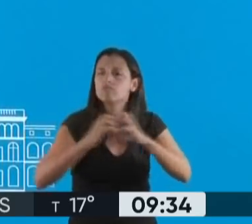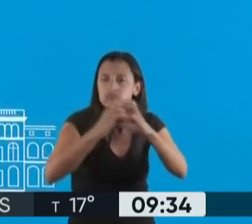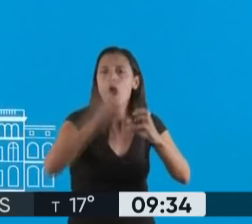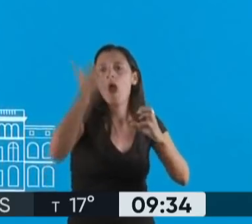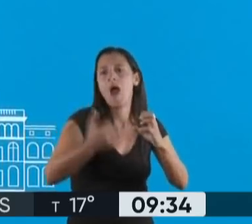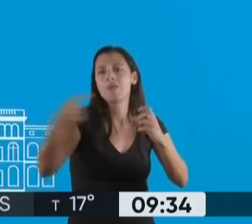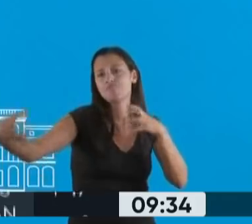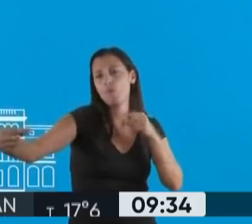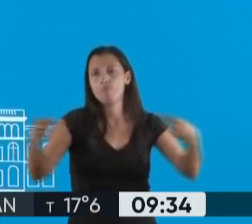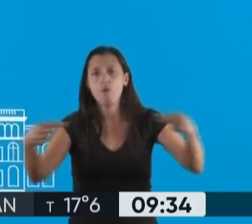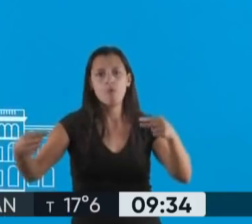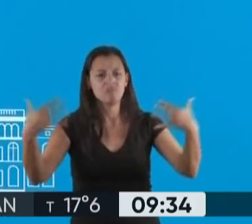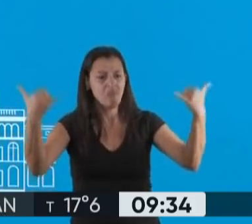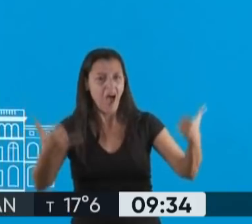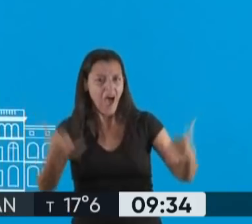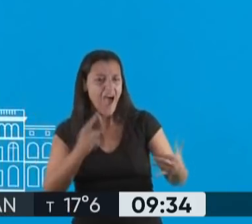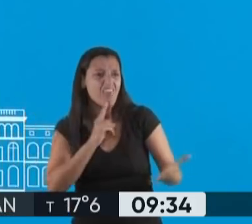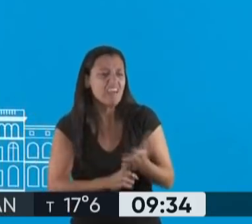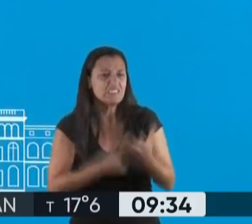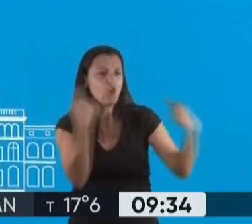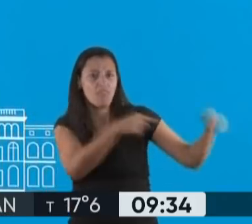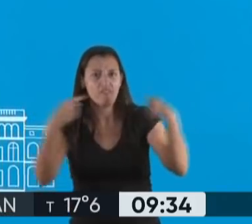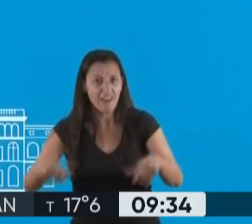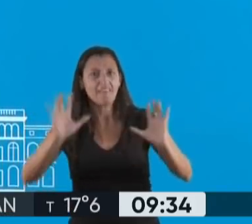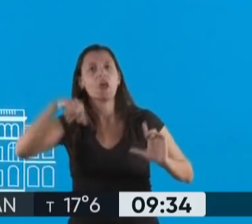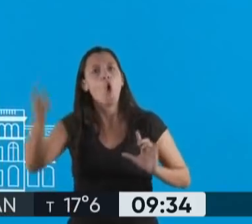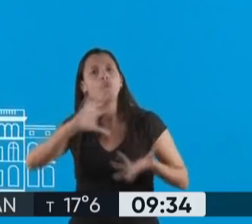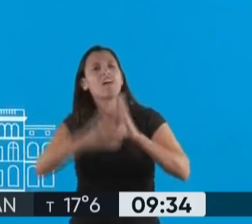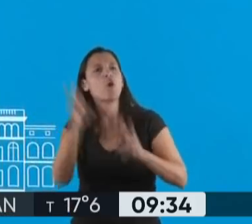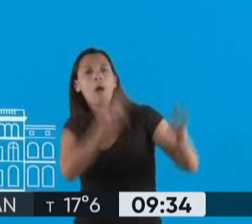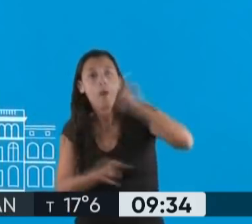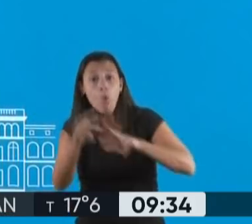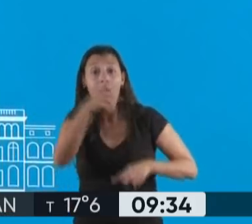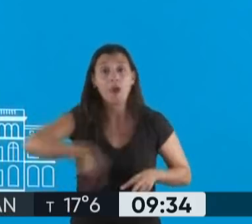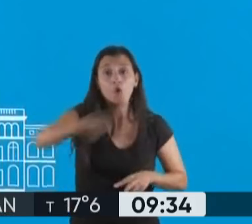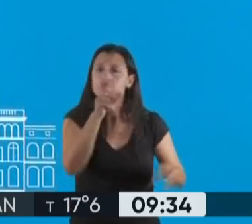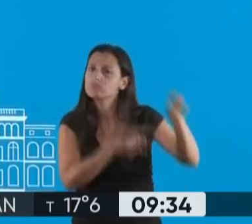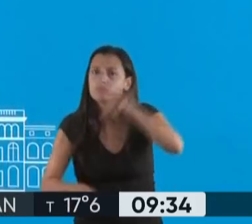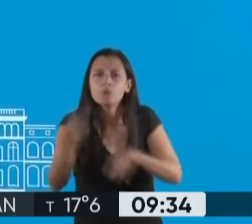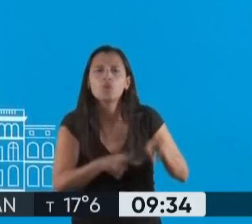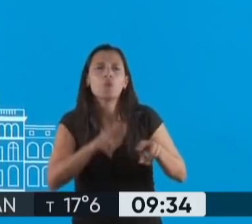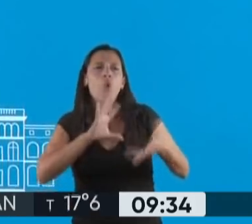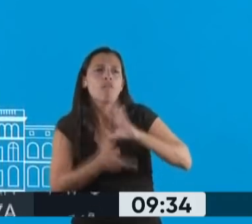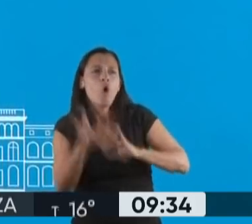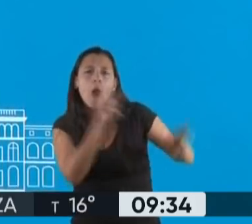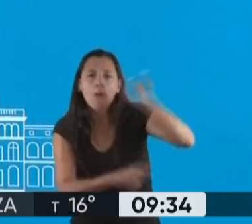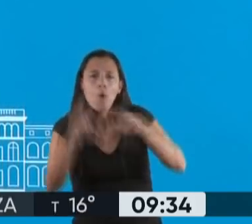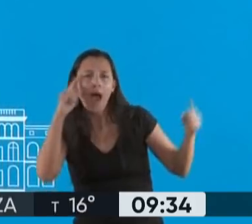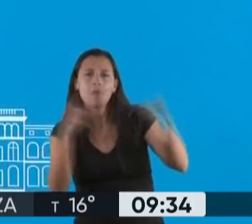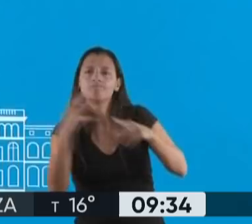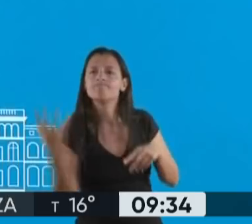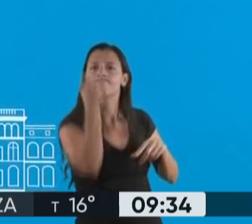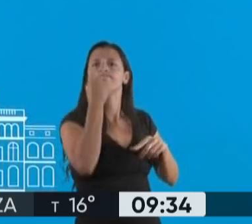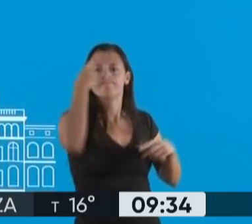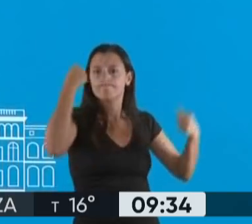realidad y las decisiones que hay que tomar de otra manera. En ese sentido, vamos a seguir trabajando con la misma vocación de encontrar acuerdos